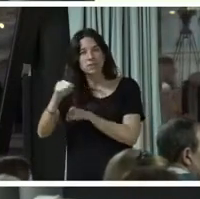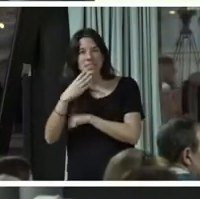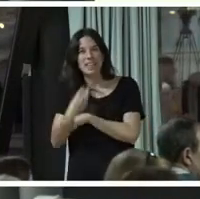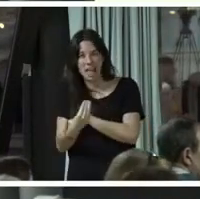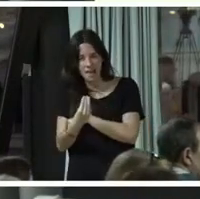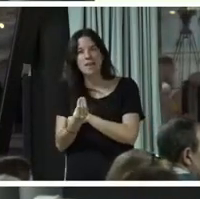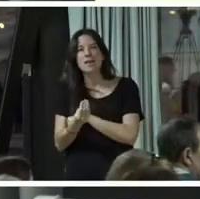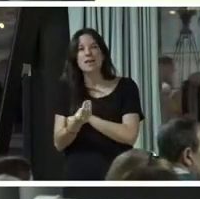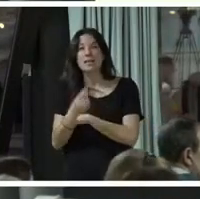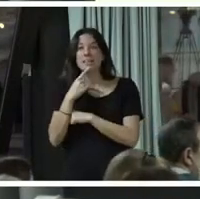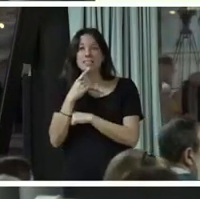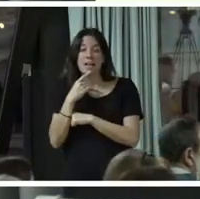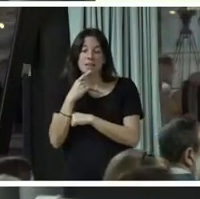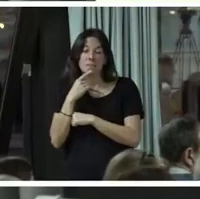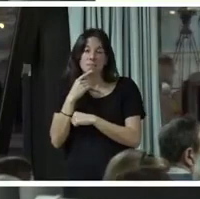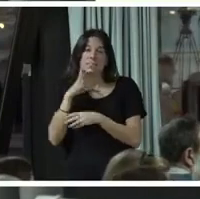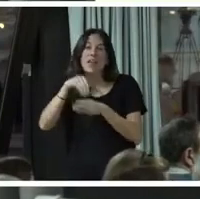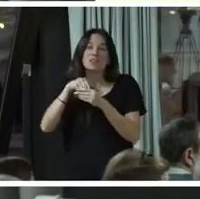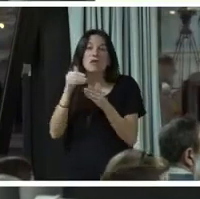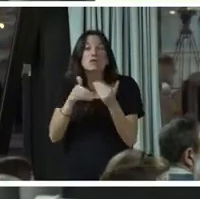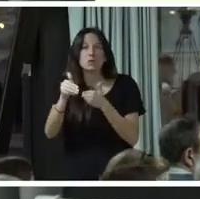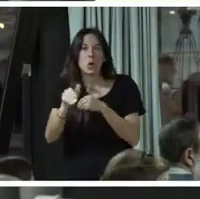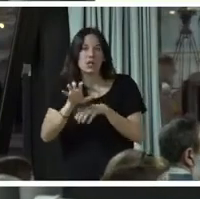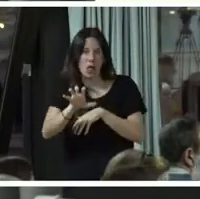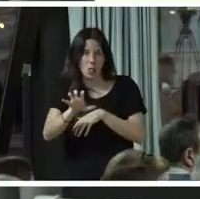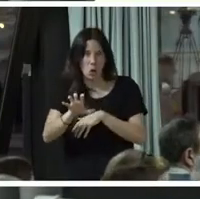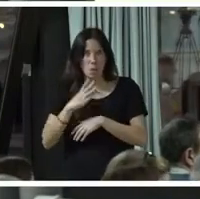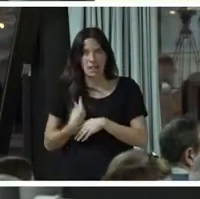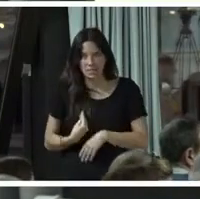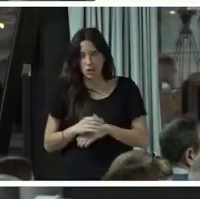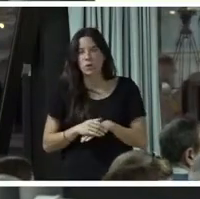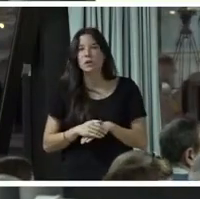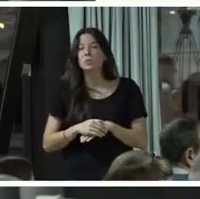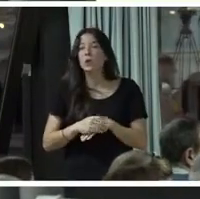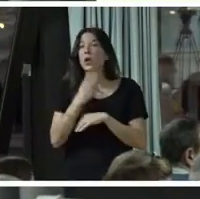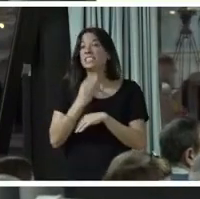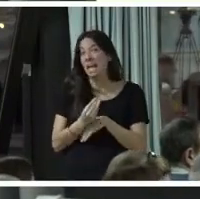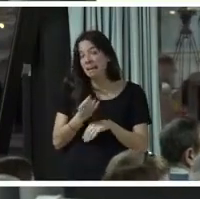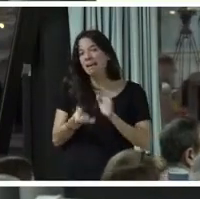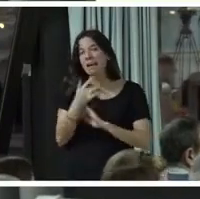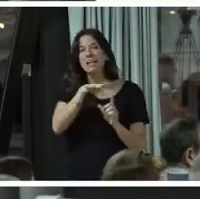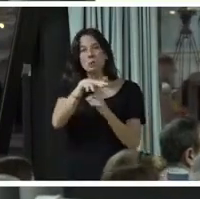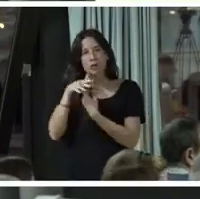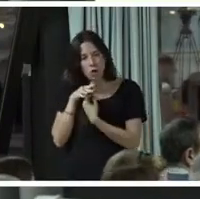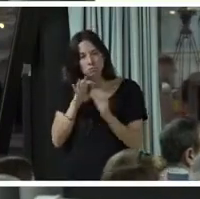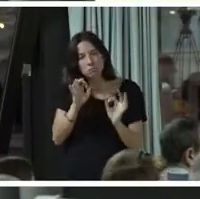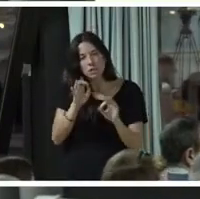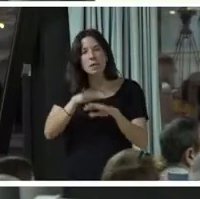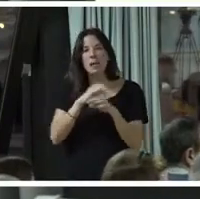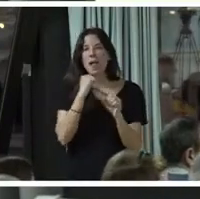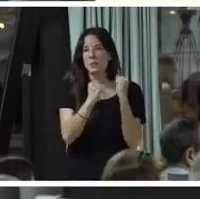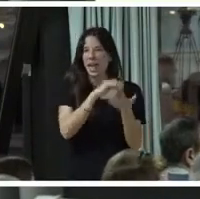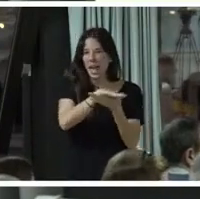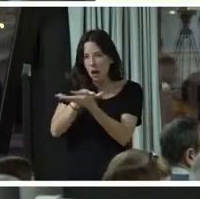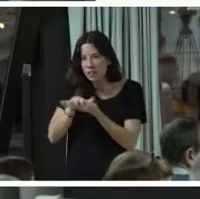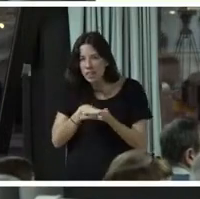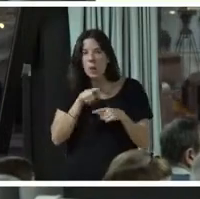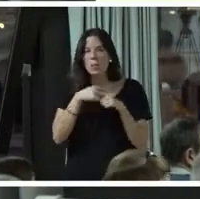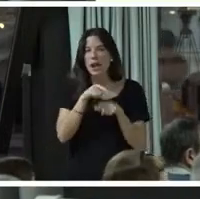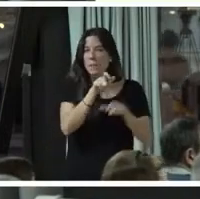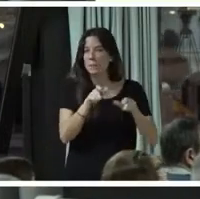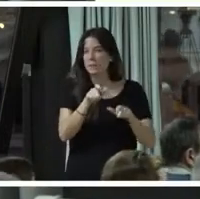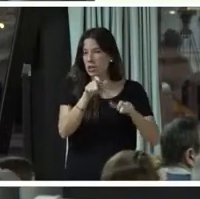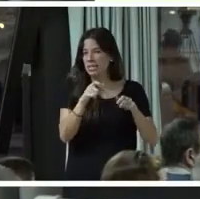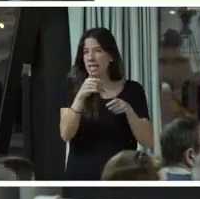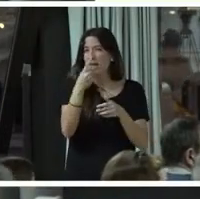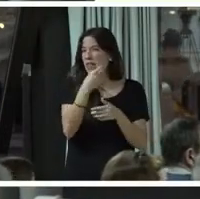futuro estado palestino eem Israel está generando las condiciones para el genocidio y para la muerte de de cientos de miles